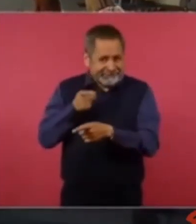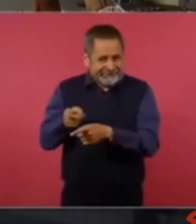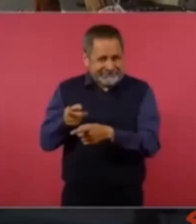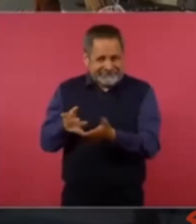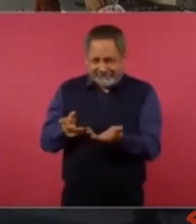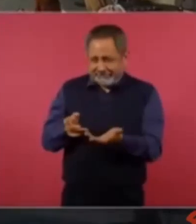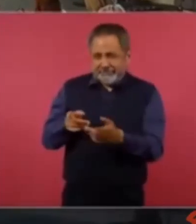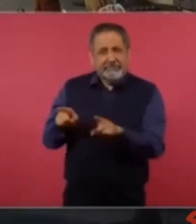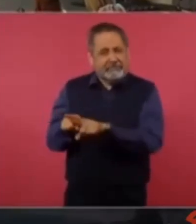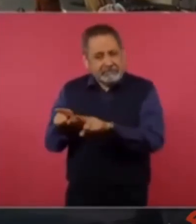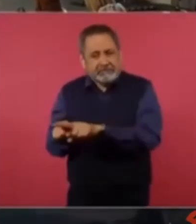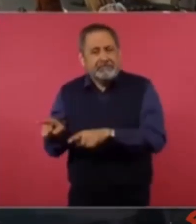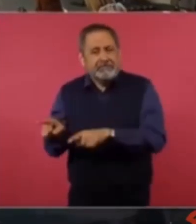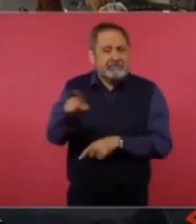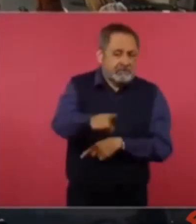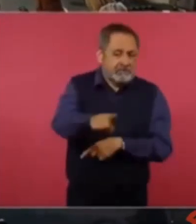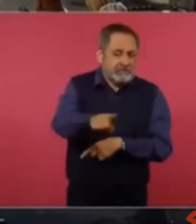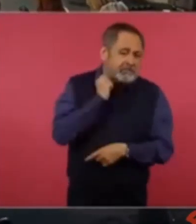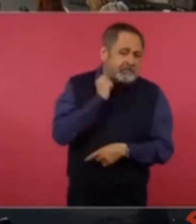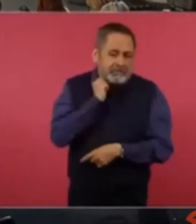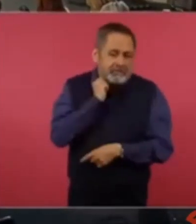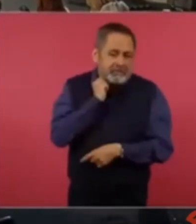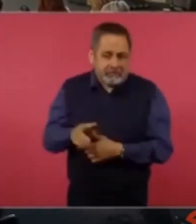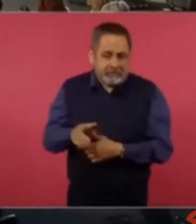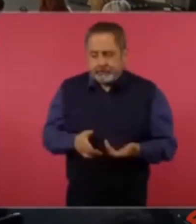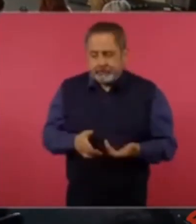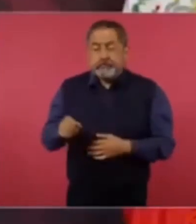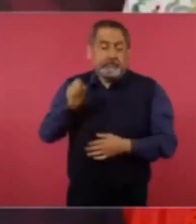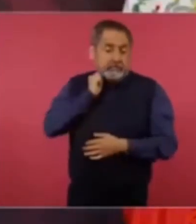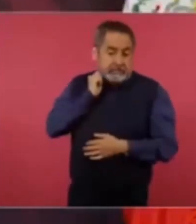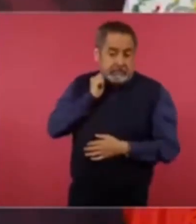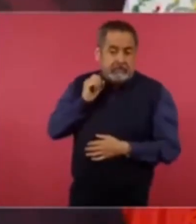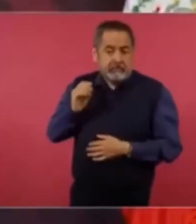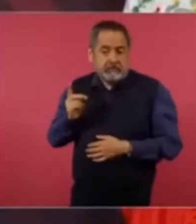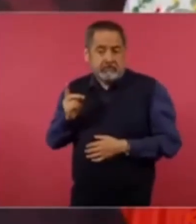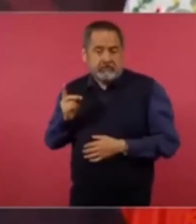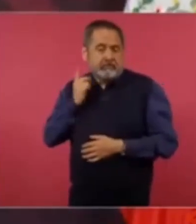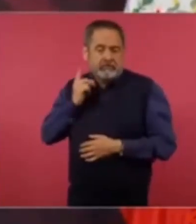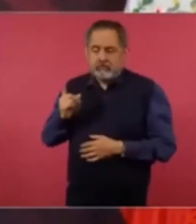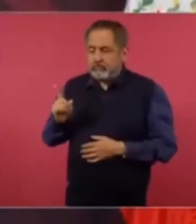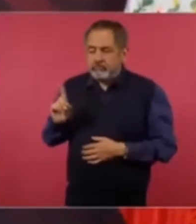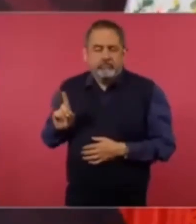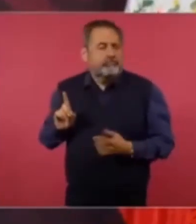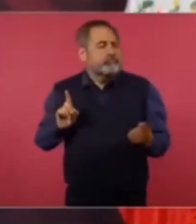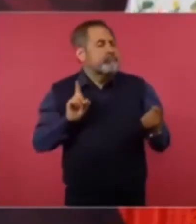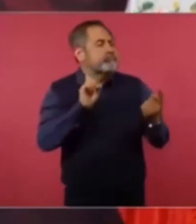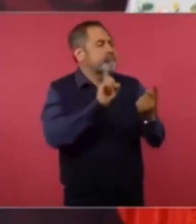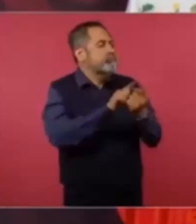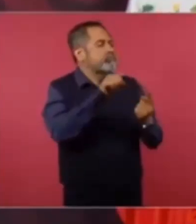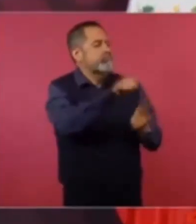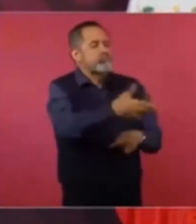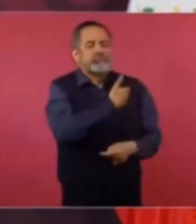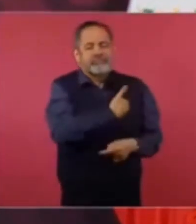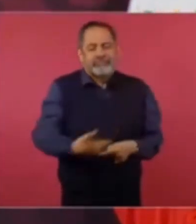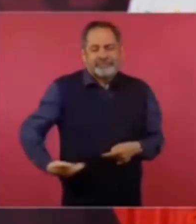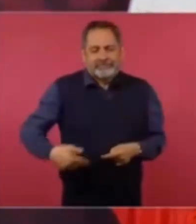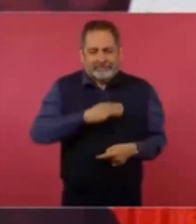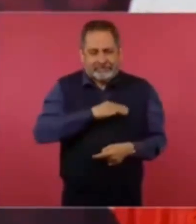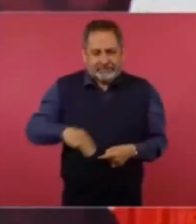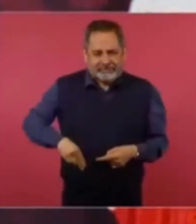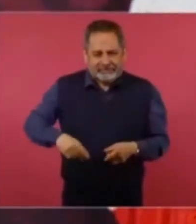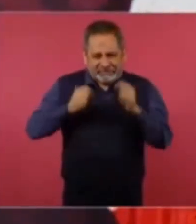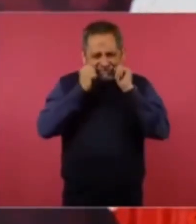y lo mismo en el Senado, iba con un gobernador, iba con un presidente municipal, aunque no fuese el presidente municipal de su